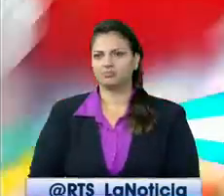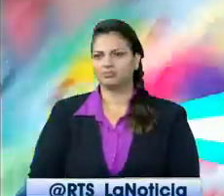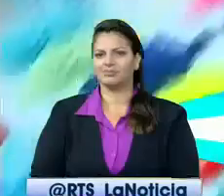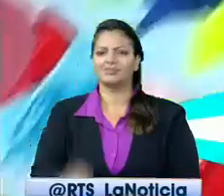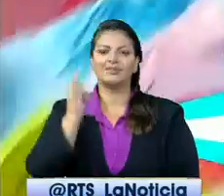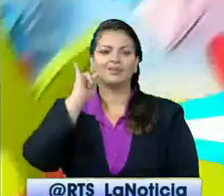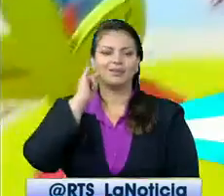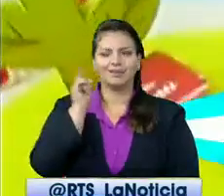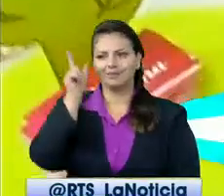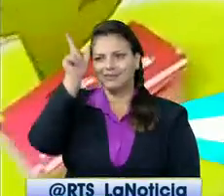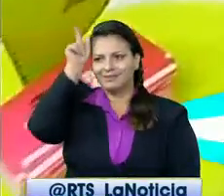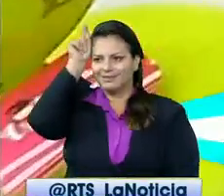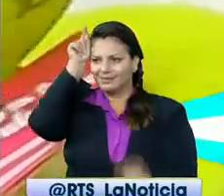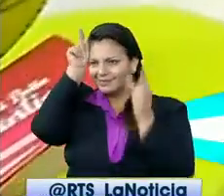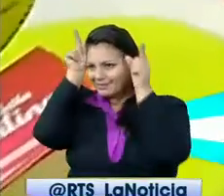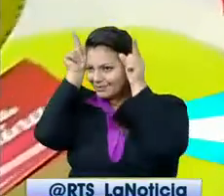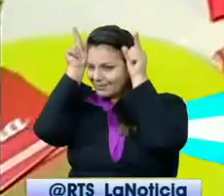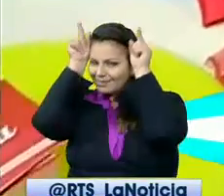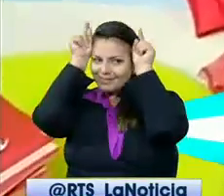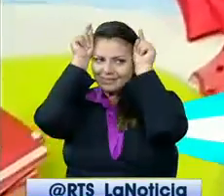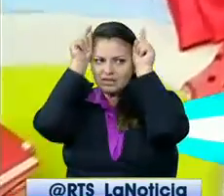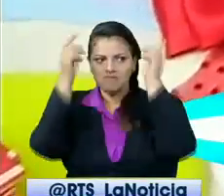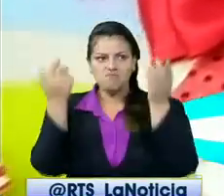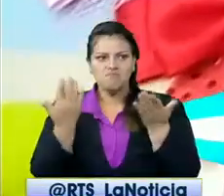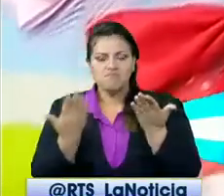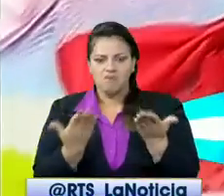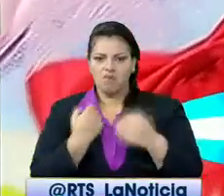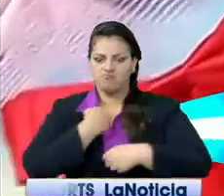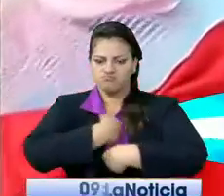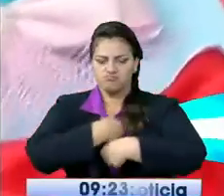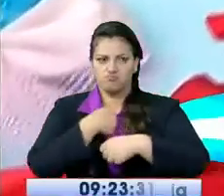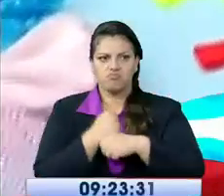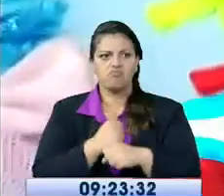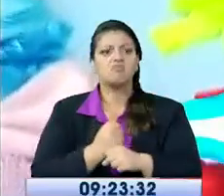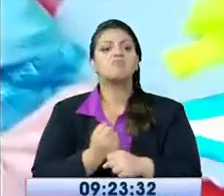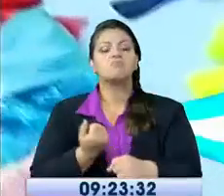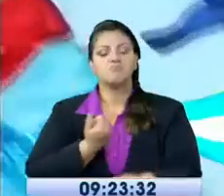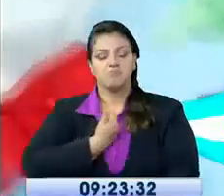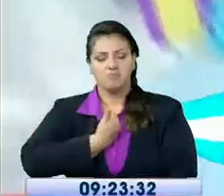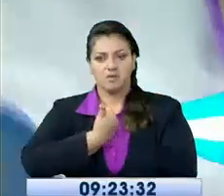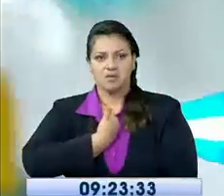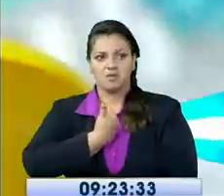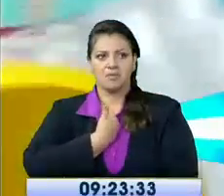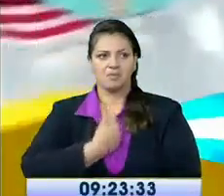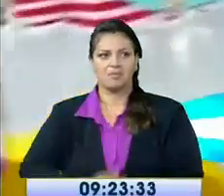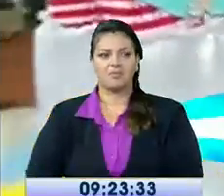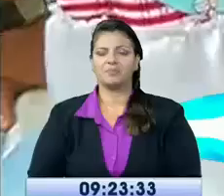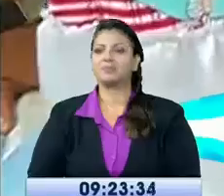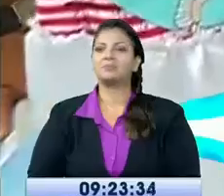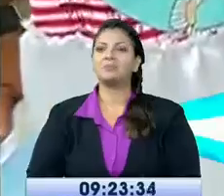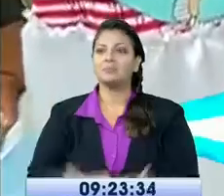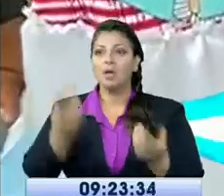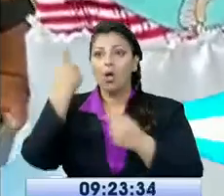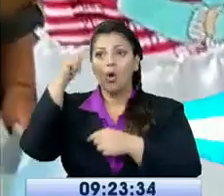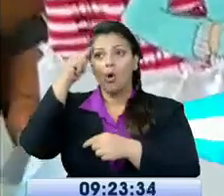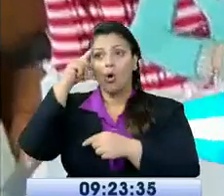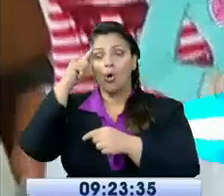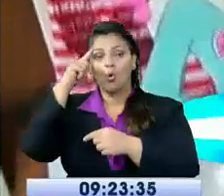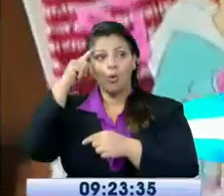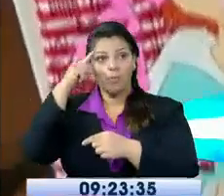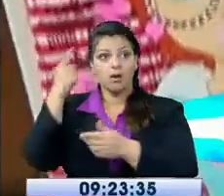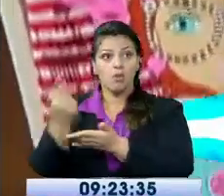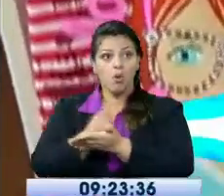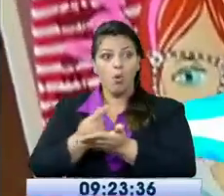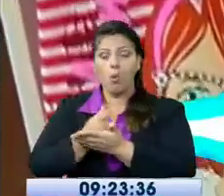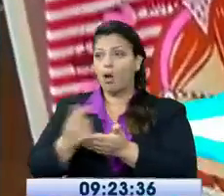para niñas elaborados 100% a mano, un producto artesanal. Estamos agradeciendo aquí a la gobernación por hacer este tipo